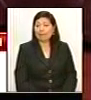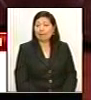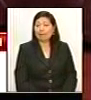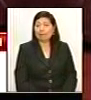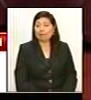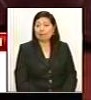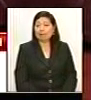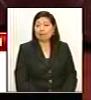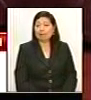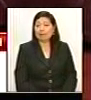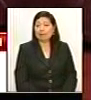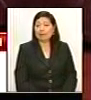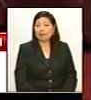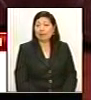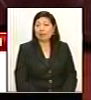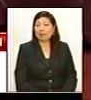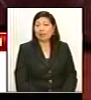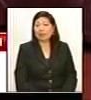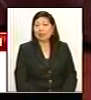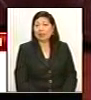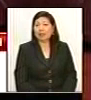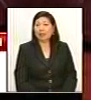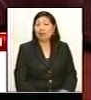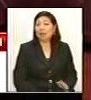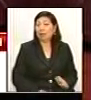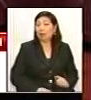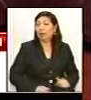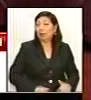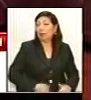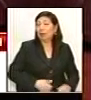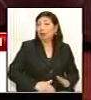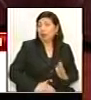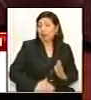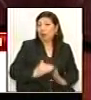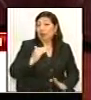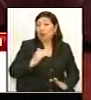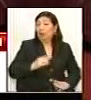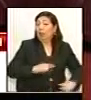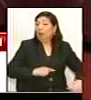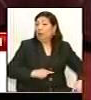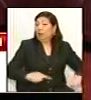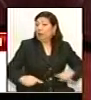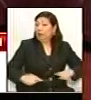Ahora, después, la alta dirección consideró